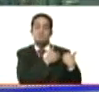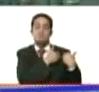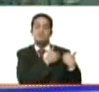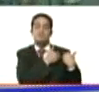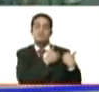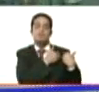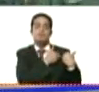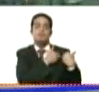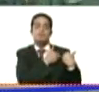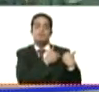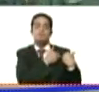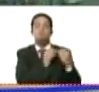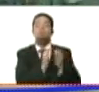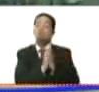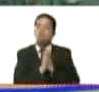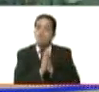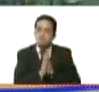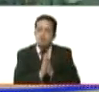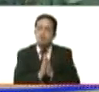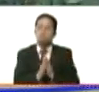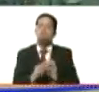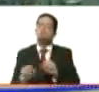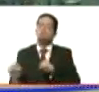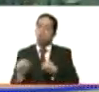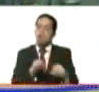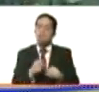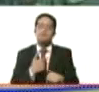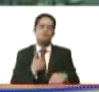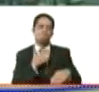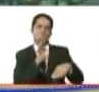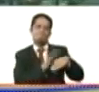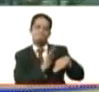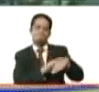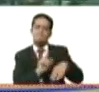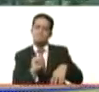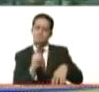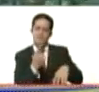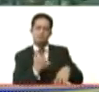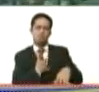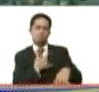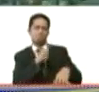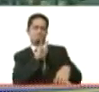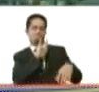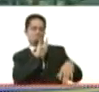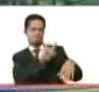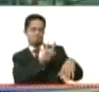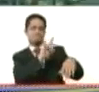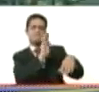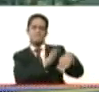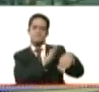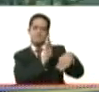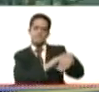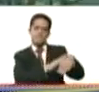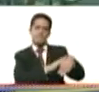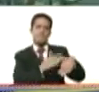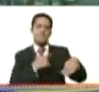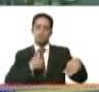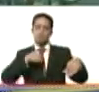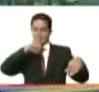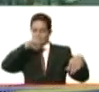que nos pongamos en la tarea. Los llamo con amor, en primer lugar. Los llamo con la pasión patria que me